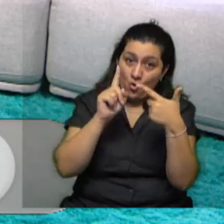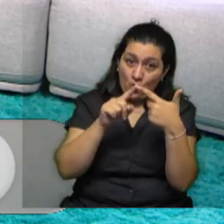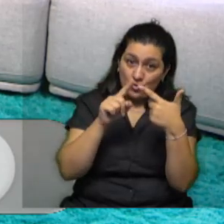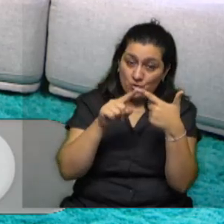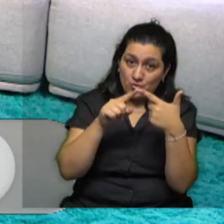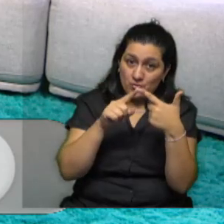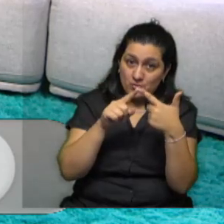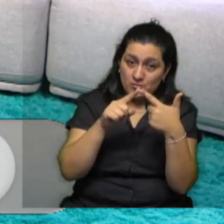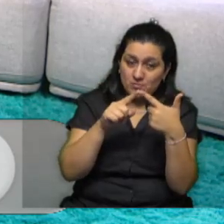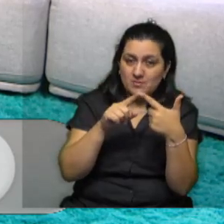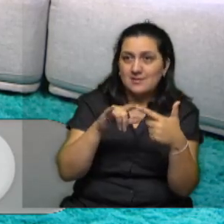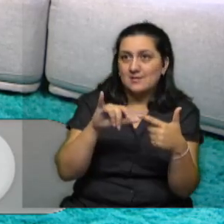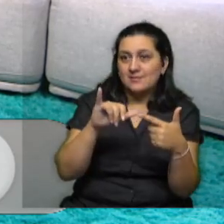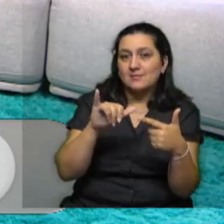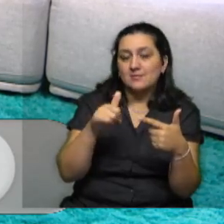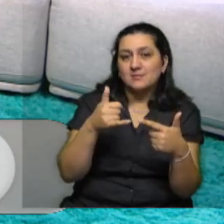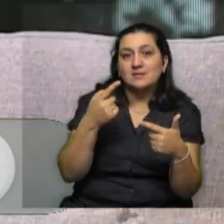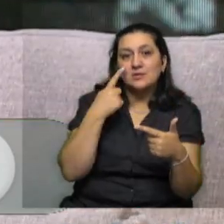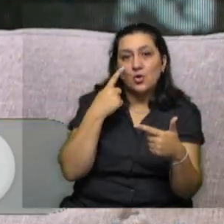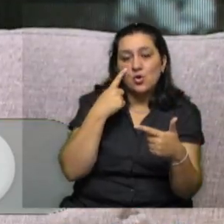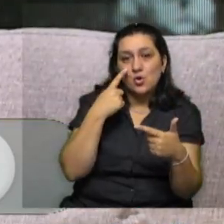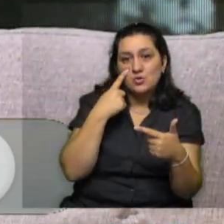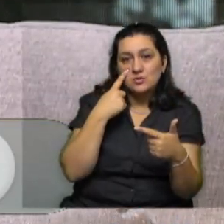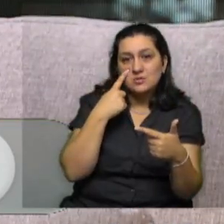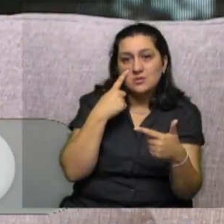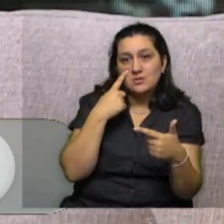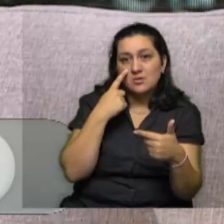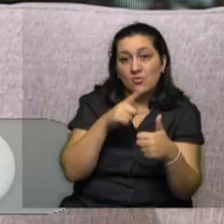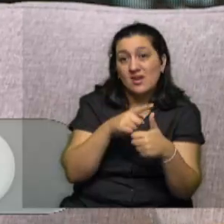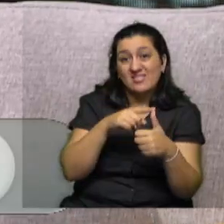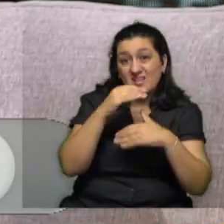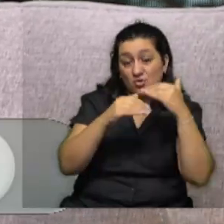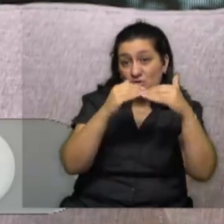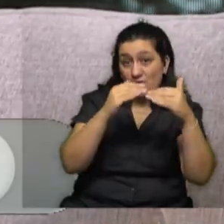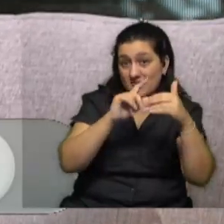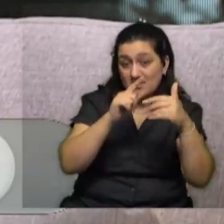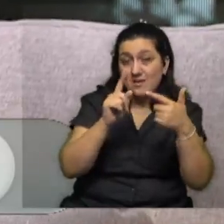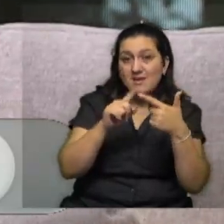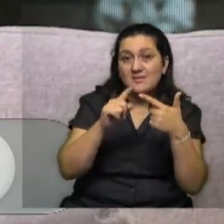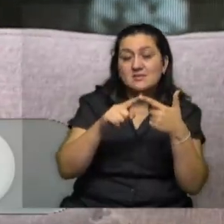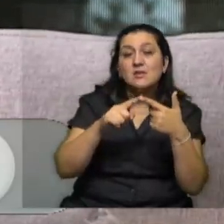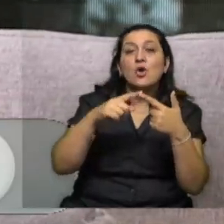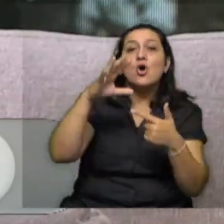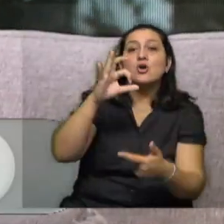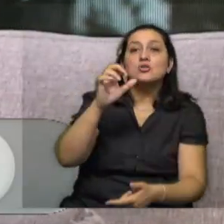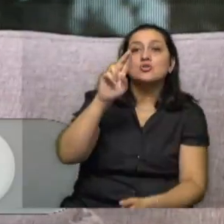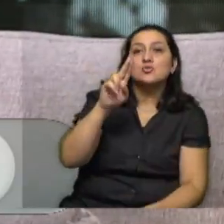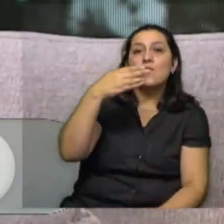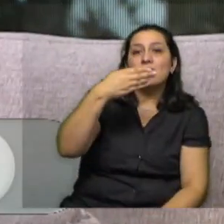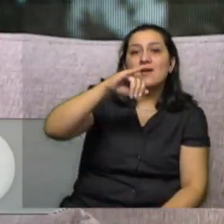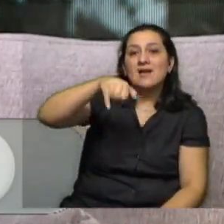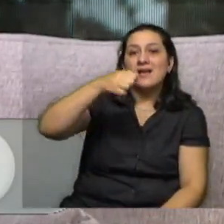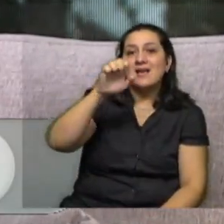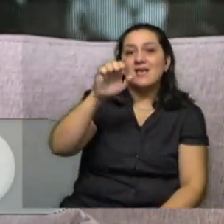que se ha utilizado hasta que la tecnología justamente no fue avanzando es el aspecto subjetivo, es decir, de la sensibilidad